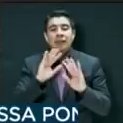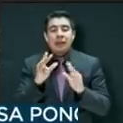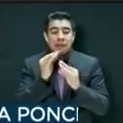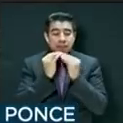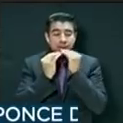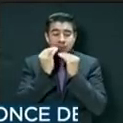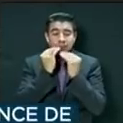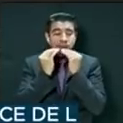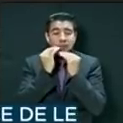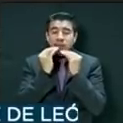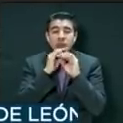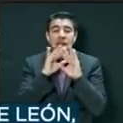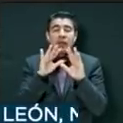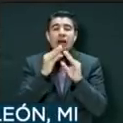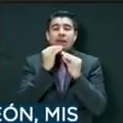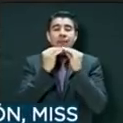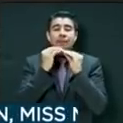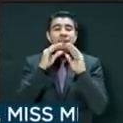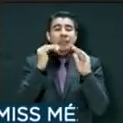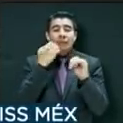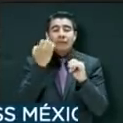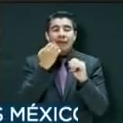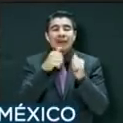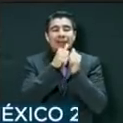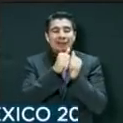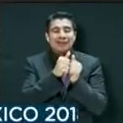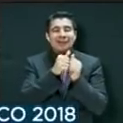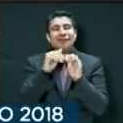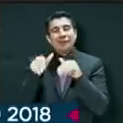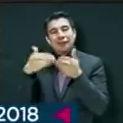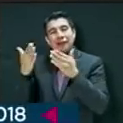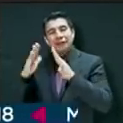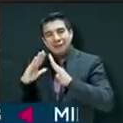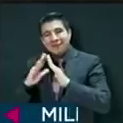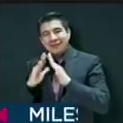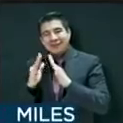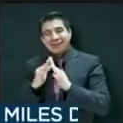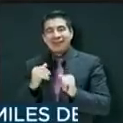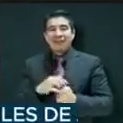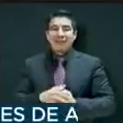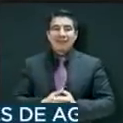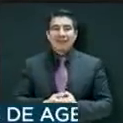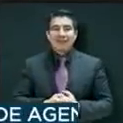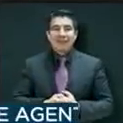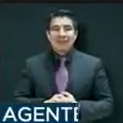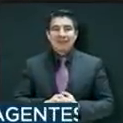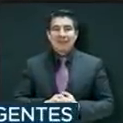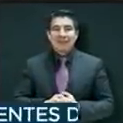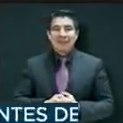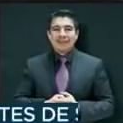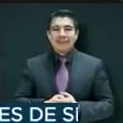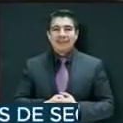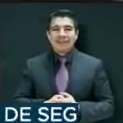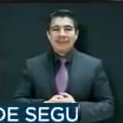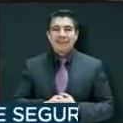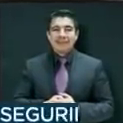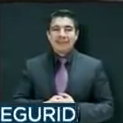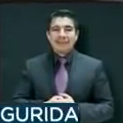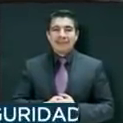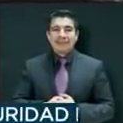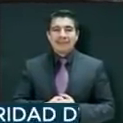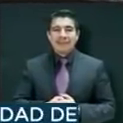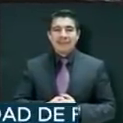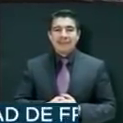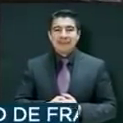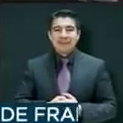gobernador constitucional del estado de Chiapas para el periodo 2018-2024. Esto lo hizo durante una